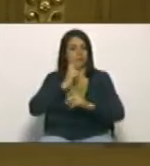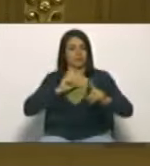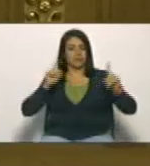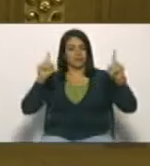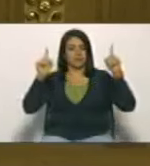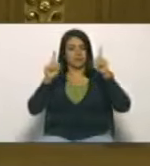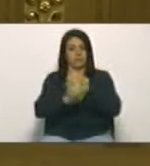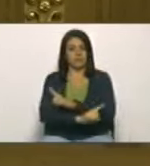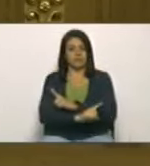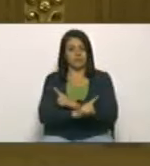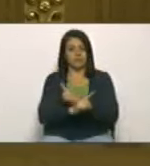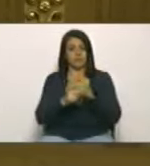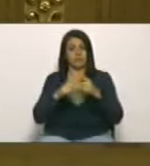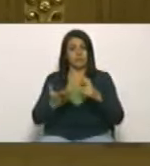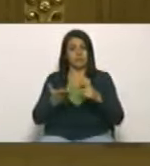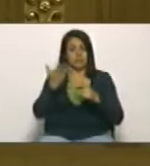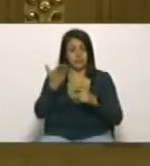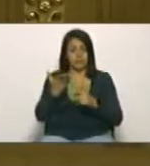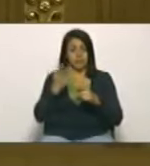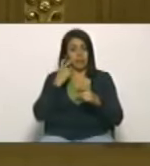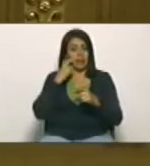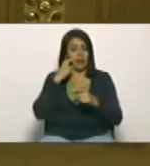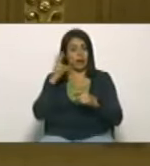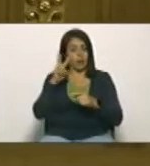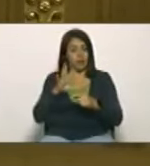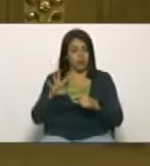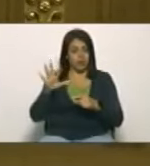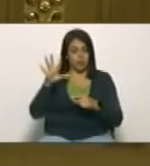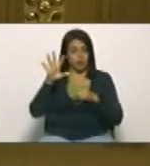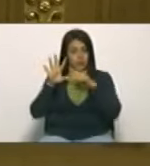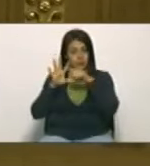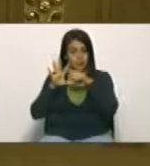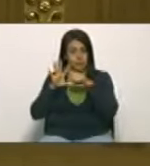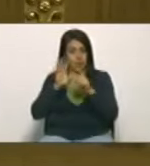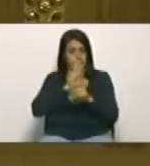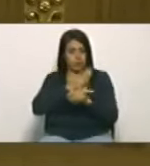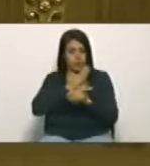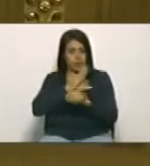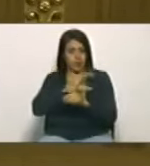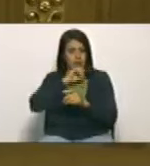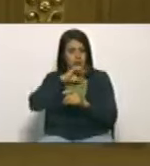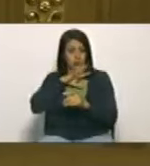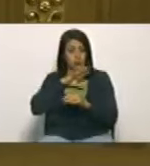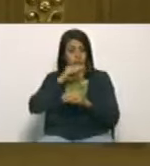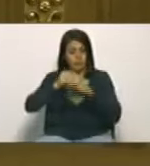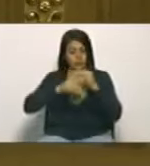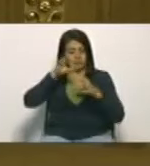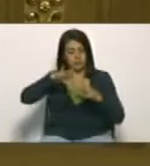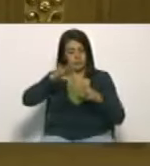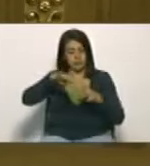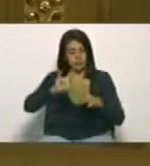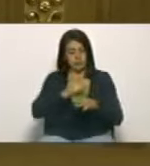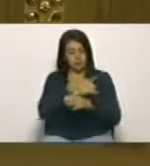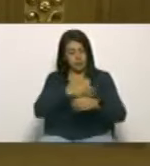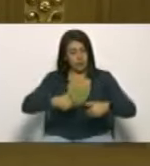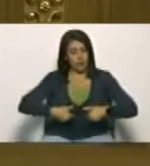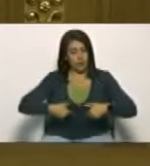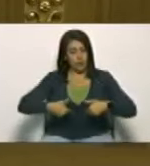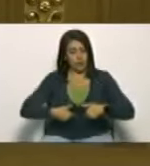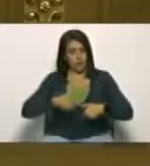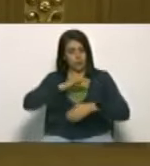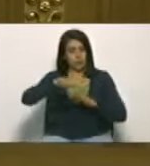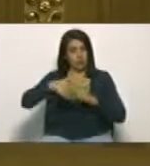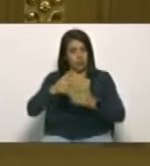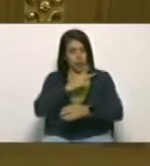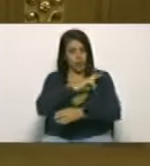convierte en un suave enclave. El cacao venezolano, tesoro ancestral, cultivado con esmero y devoción, es fuente